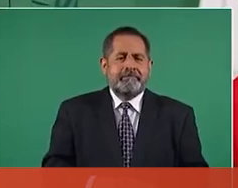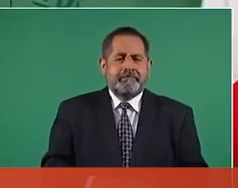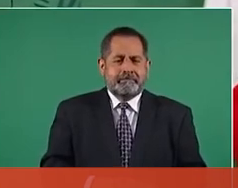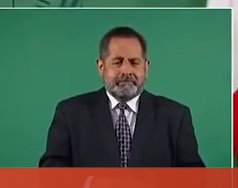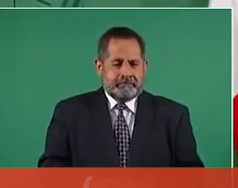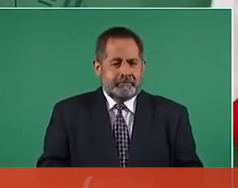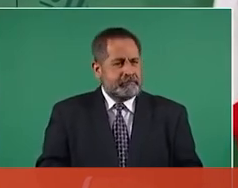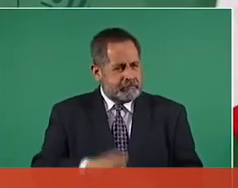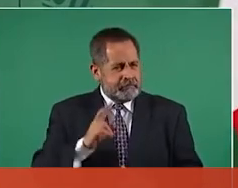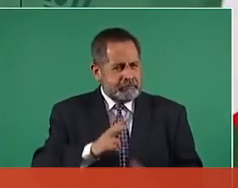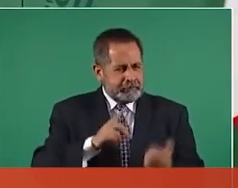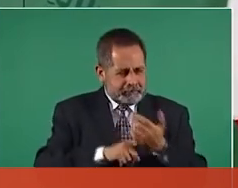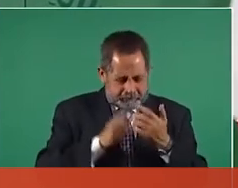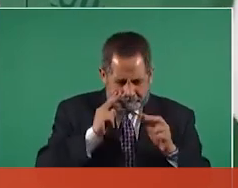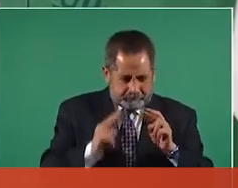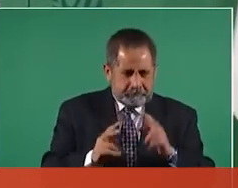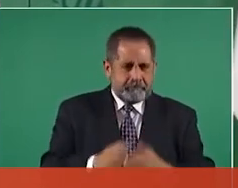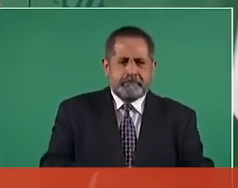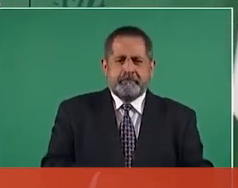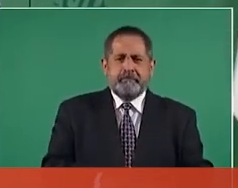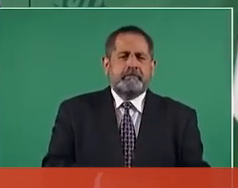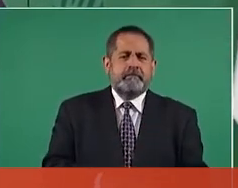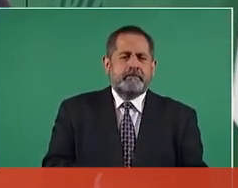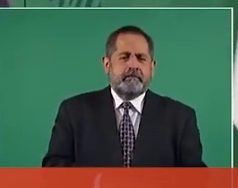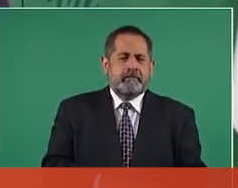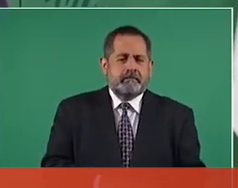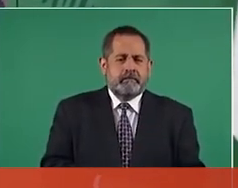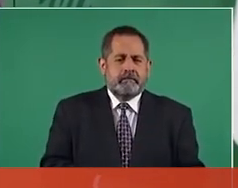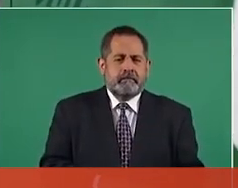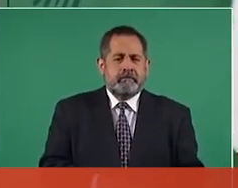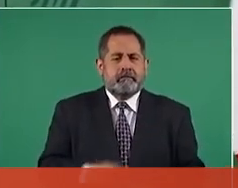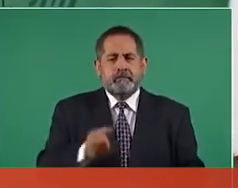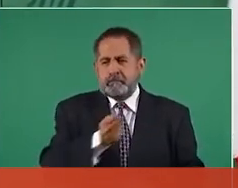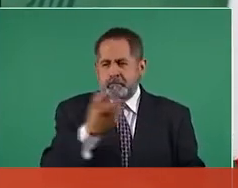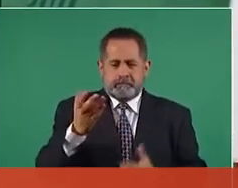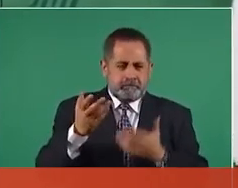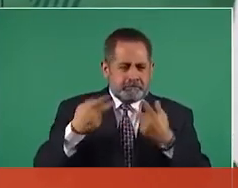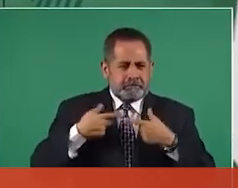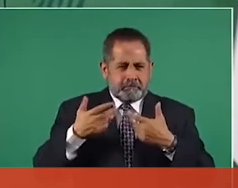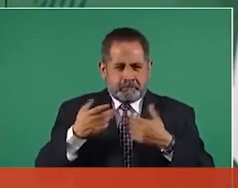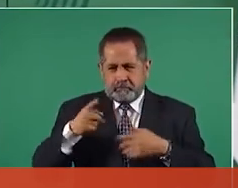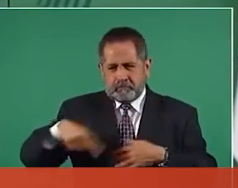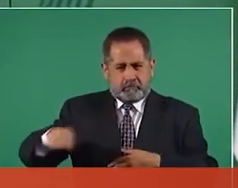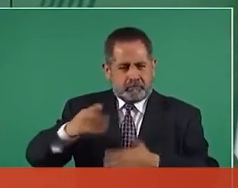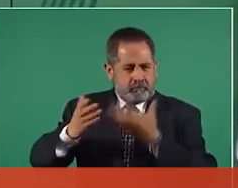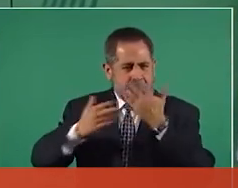Si se analiza ese caso, para los estudiantes de derecho,